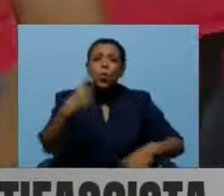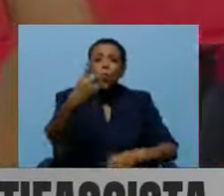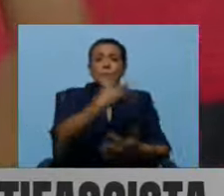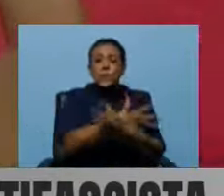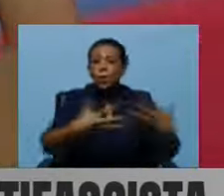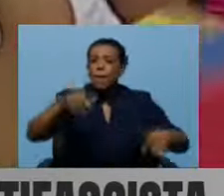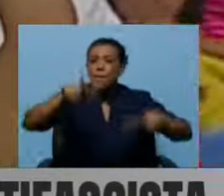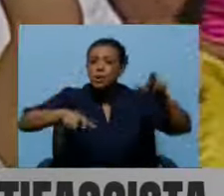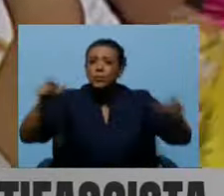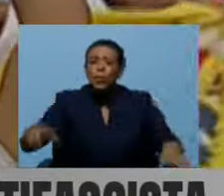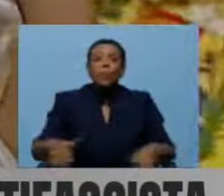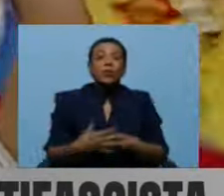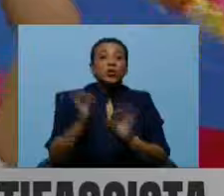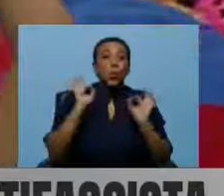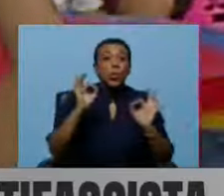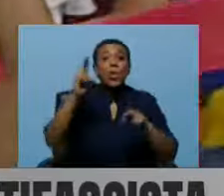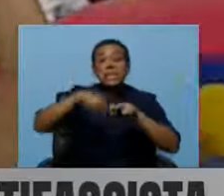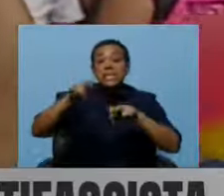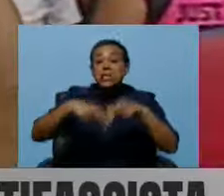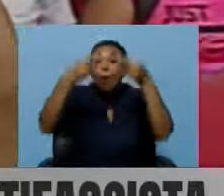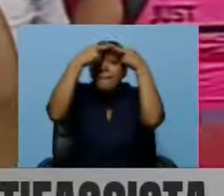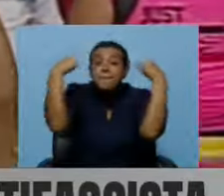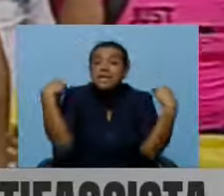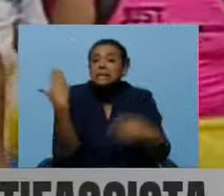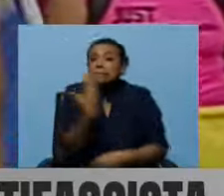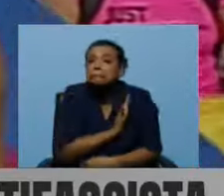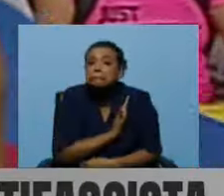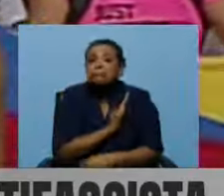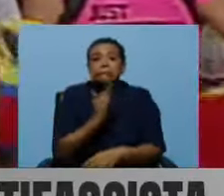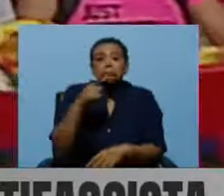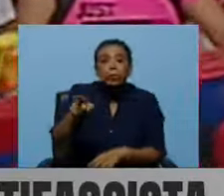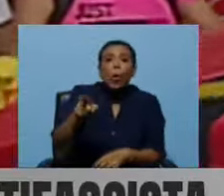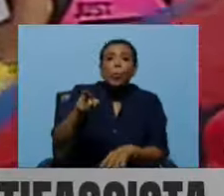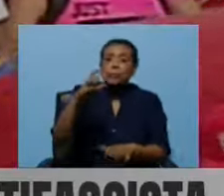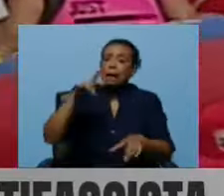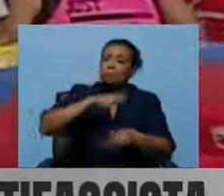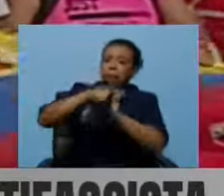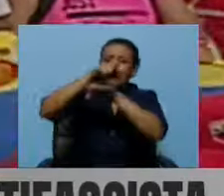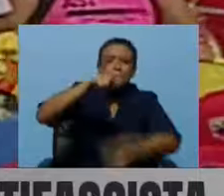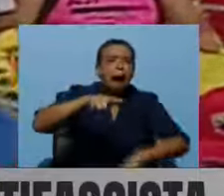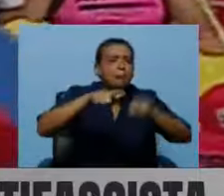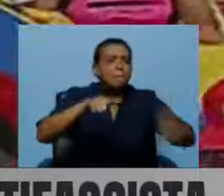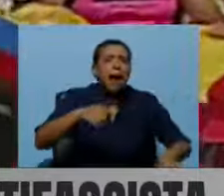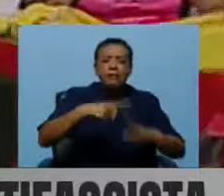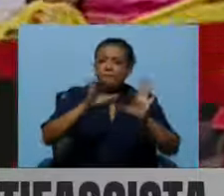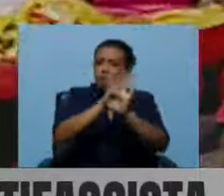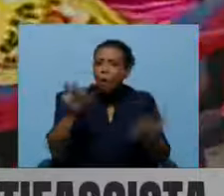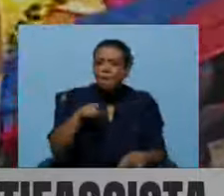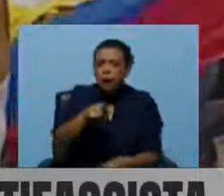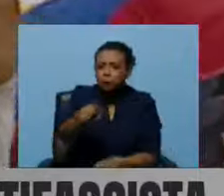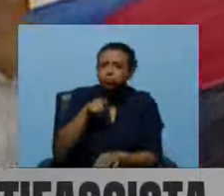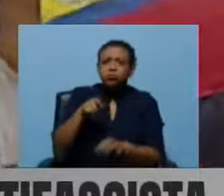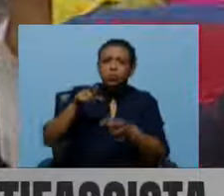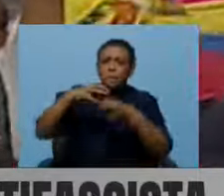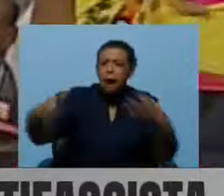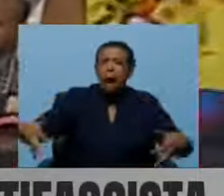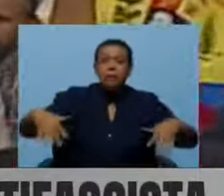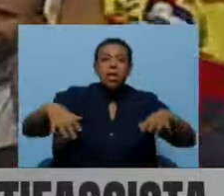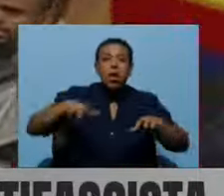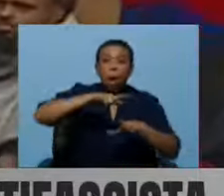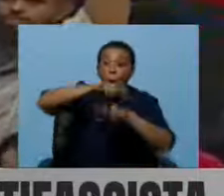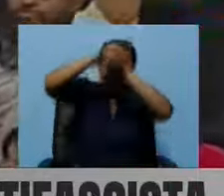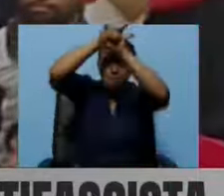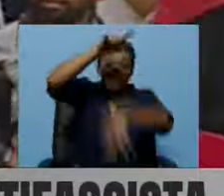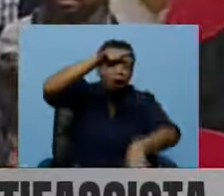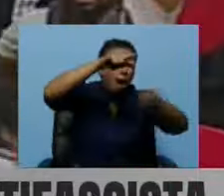de personas, sobre todo a los niños que han sido víctimas de esos ataques de distintas formas, pero destacar los misiles que han